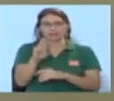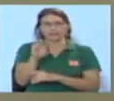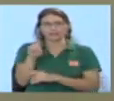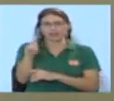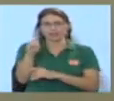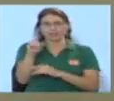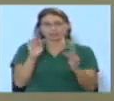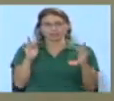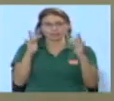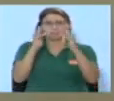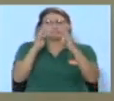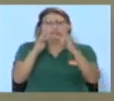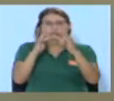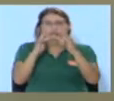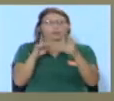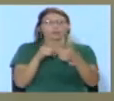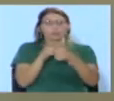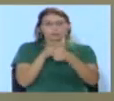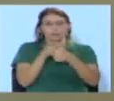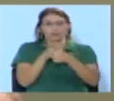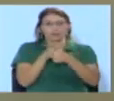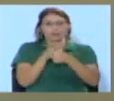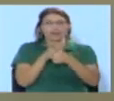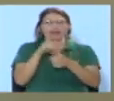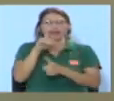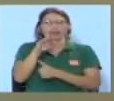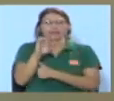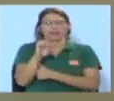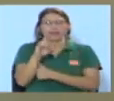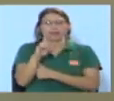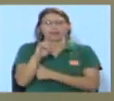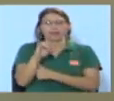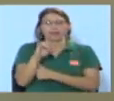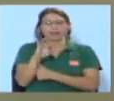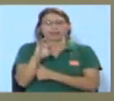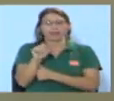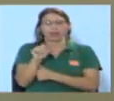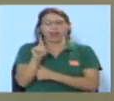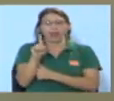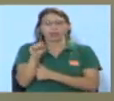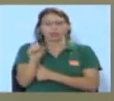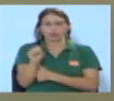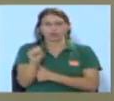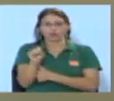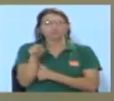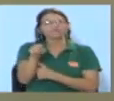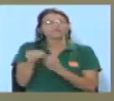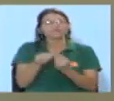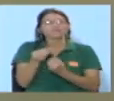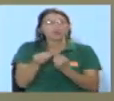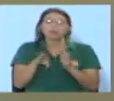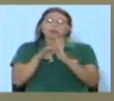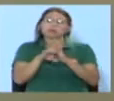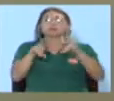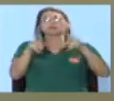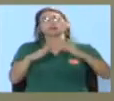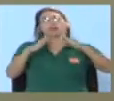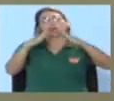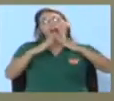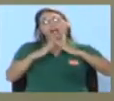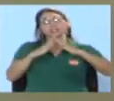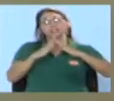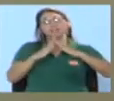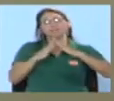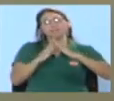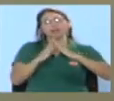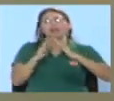tenemos los accesos que se llaman dedicados, que esos son como los que tienen las personas en las casas por medio de